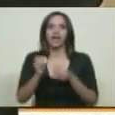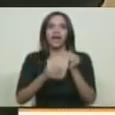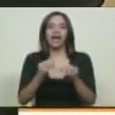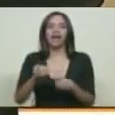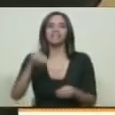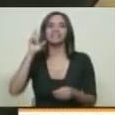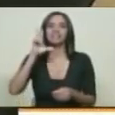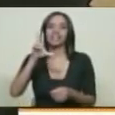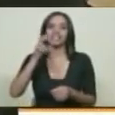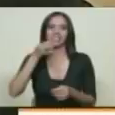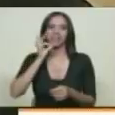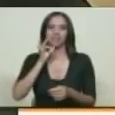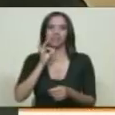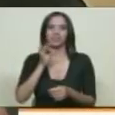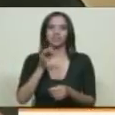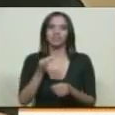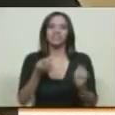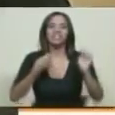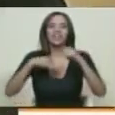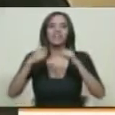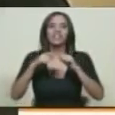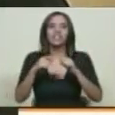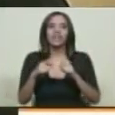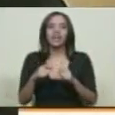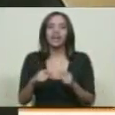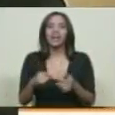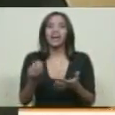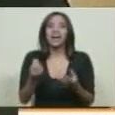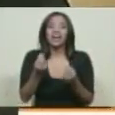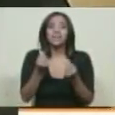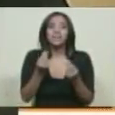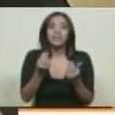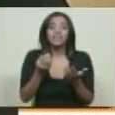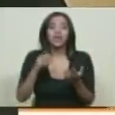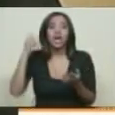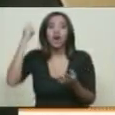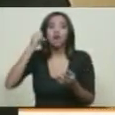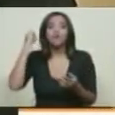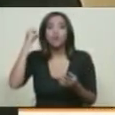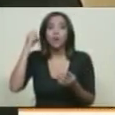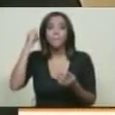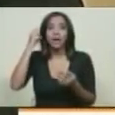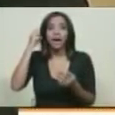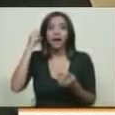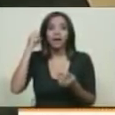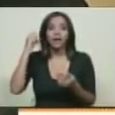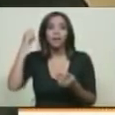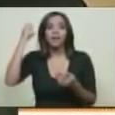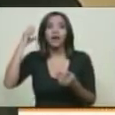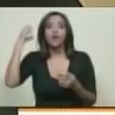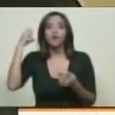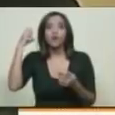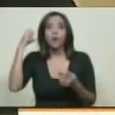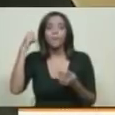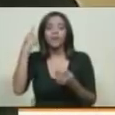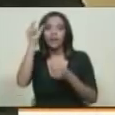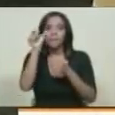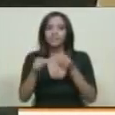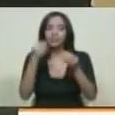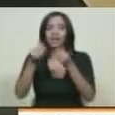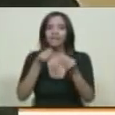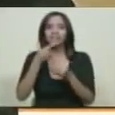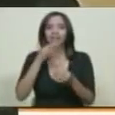3 cafés. Y están vendiendo ese café que sale al precio de Europa. Pero en Europa, una persona que hace el café está